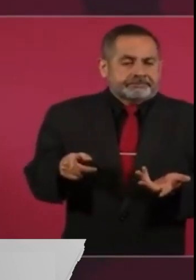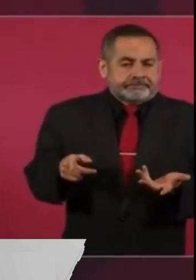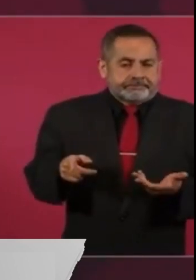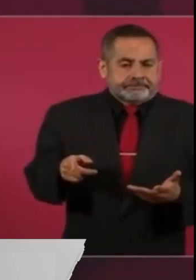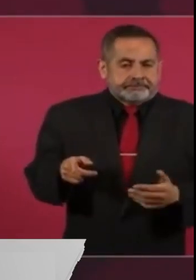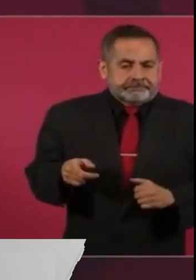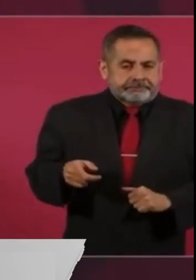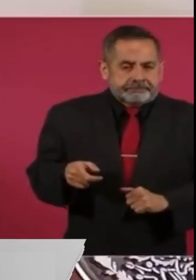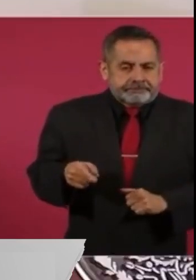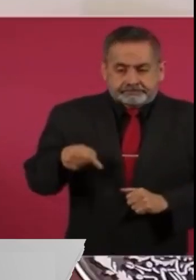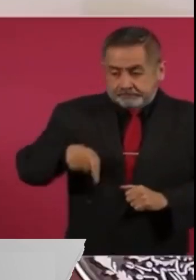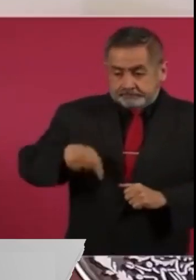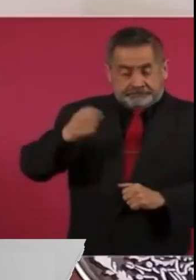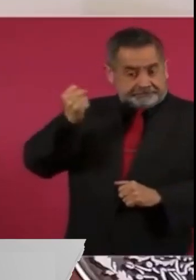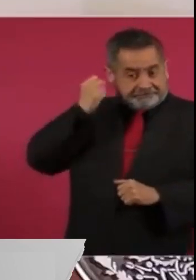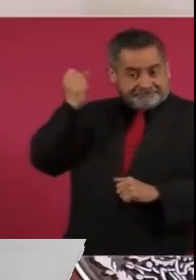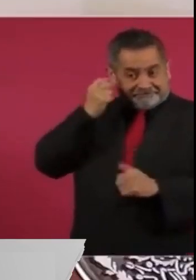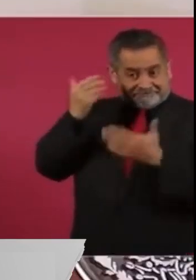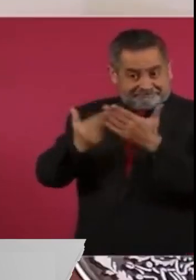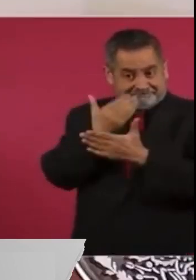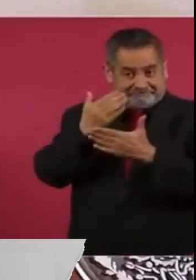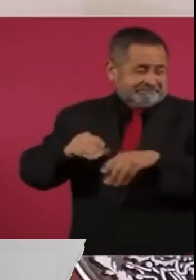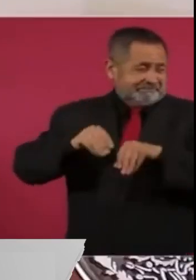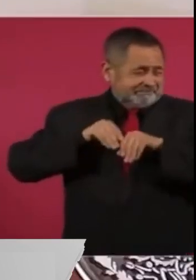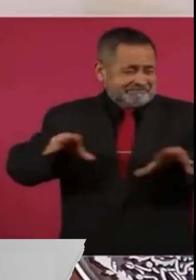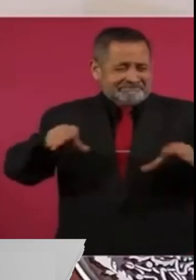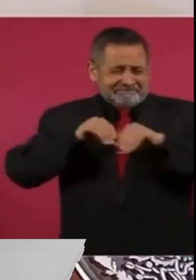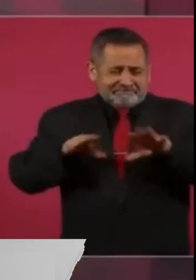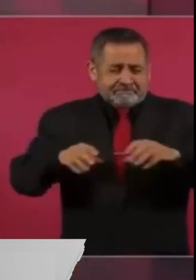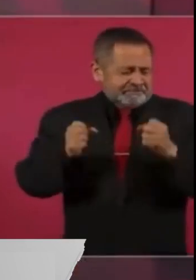esta conferencia la ven